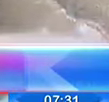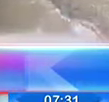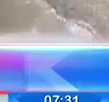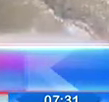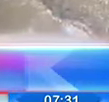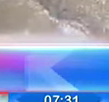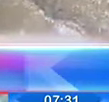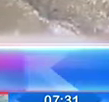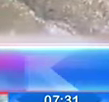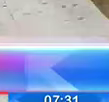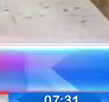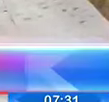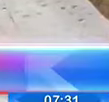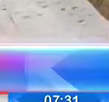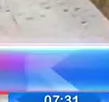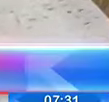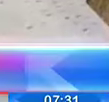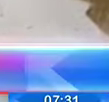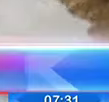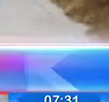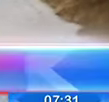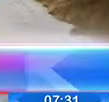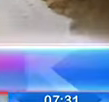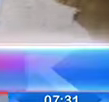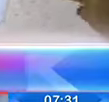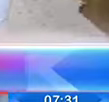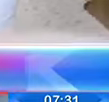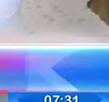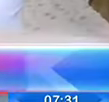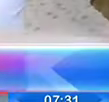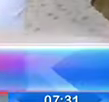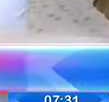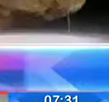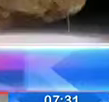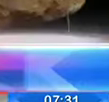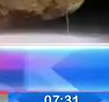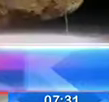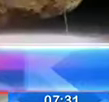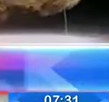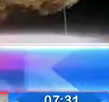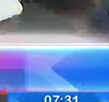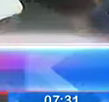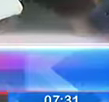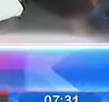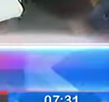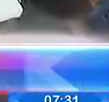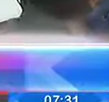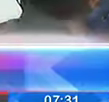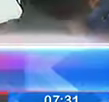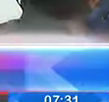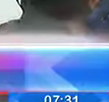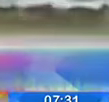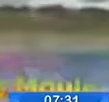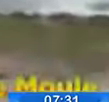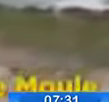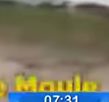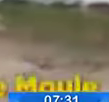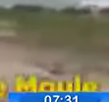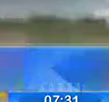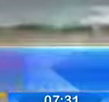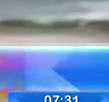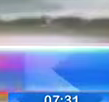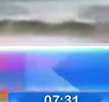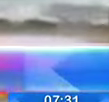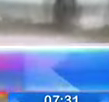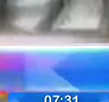199 efectivos entre militares y policías tenemos encargados de resguardar la seguridad y en el tema internacional